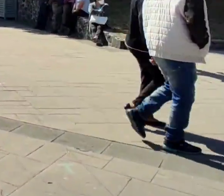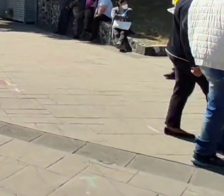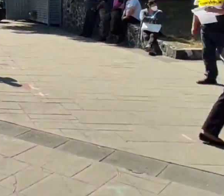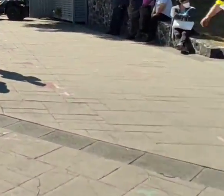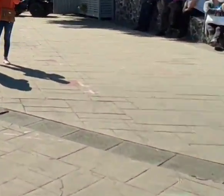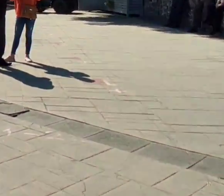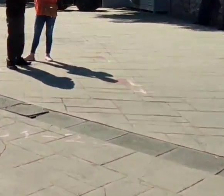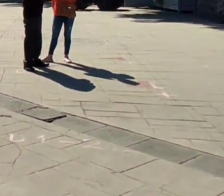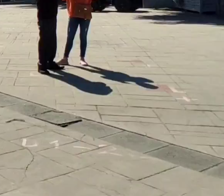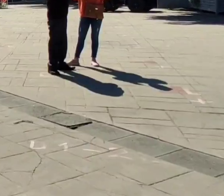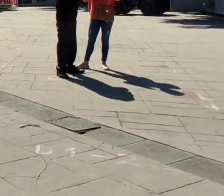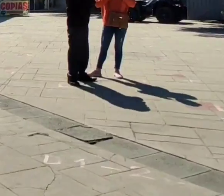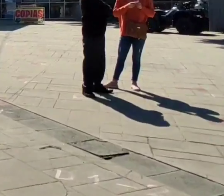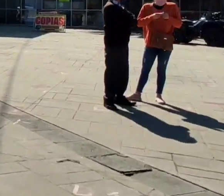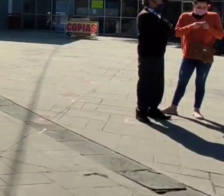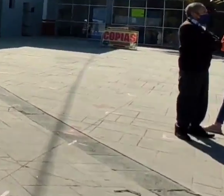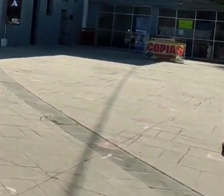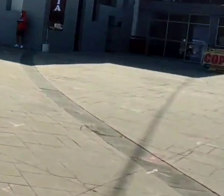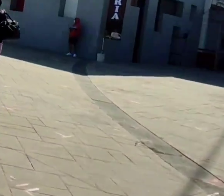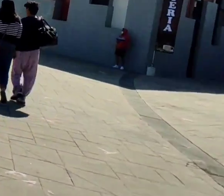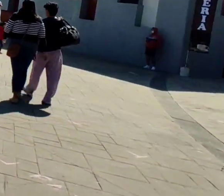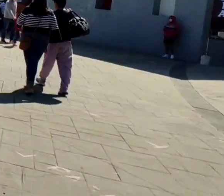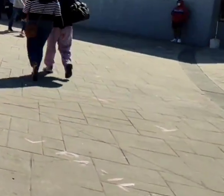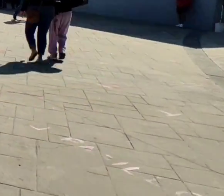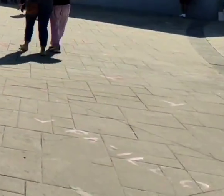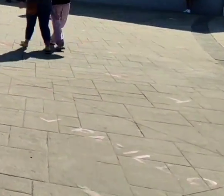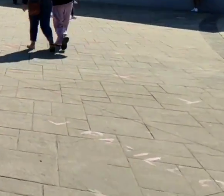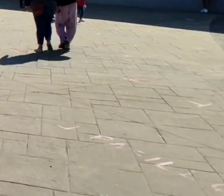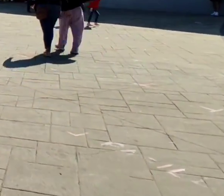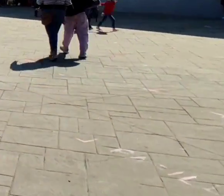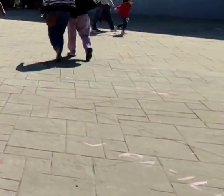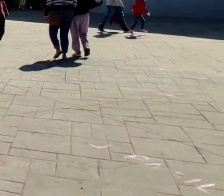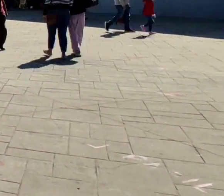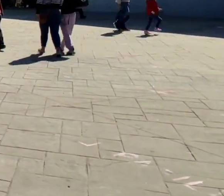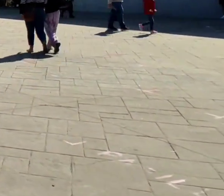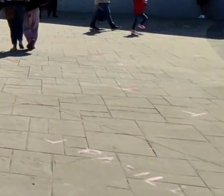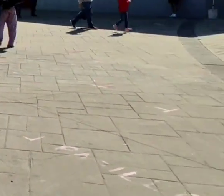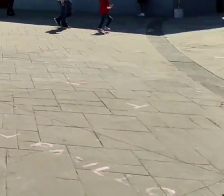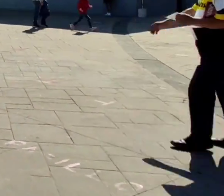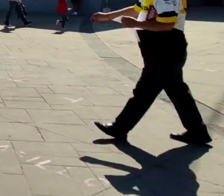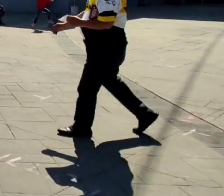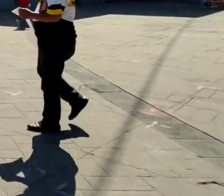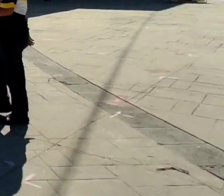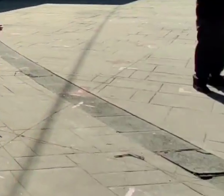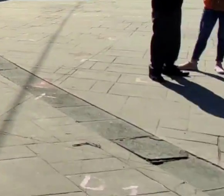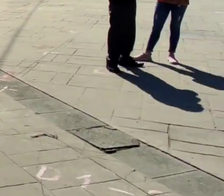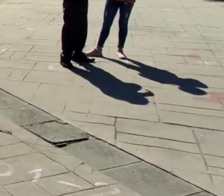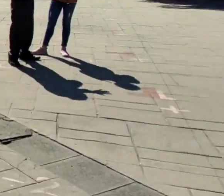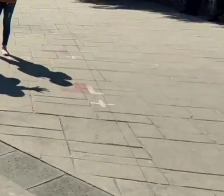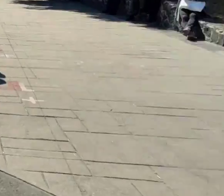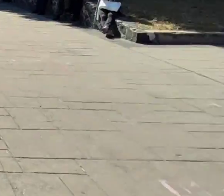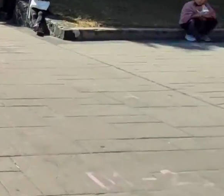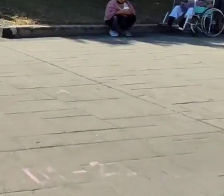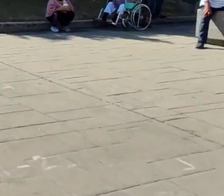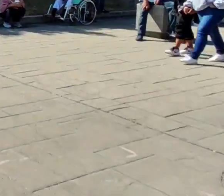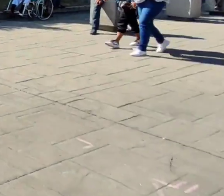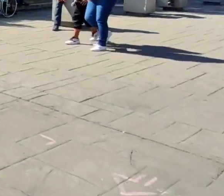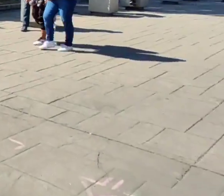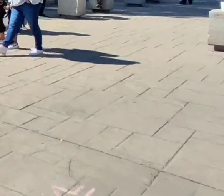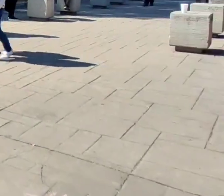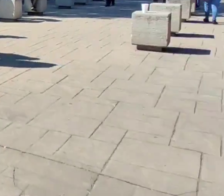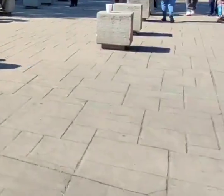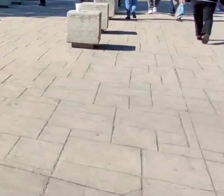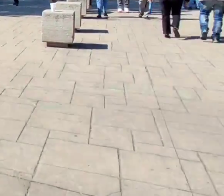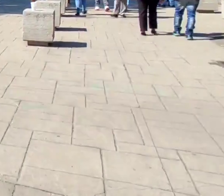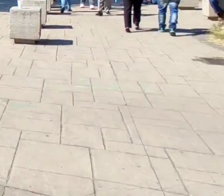me registré en junio, es que ¿qué pasa si yo soy de esta fecha? Señores, sean bienvenidos, simplemente les